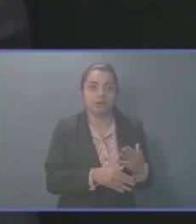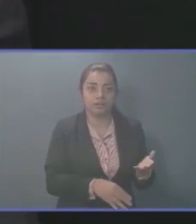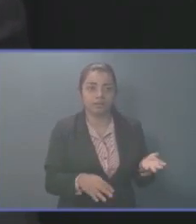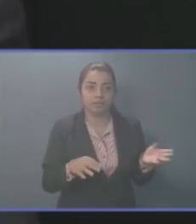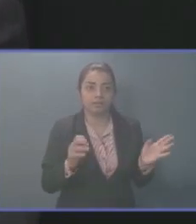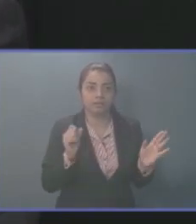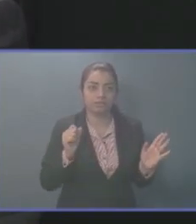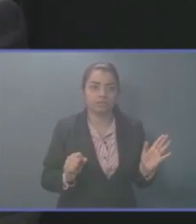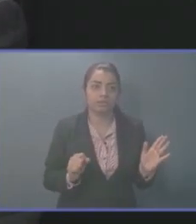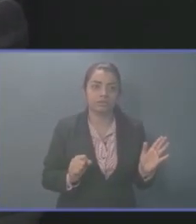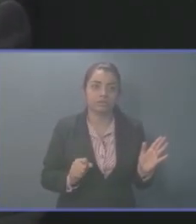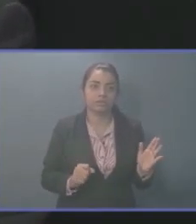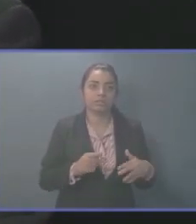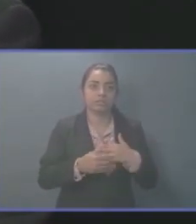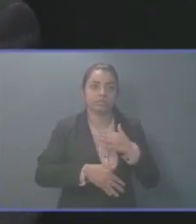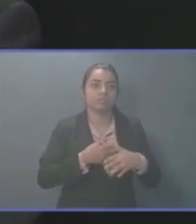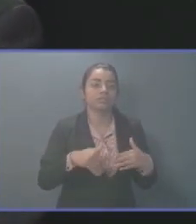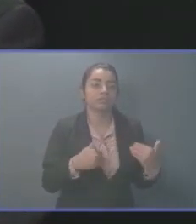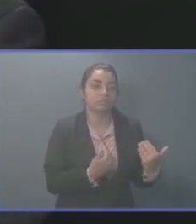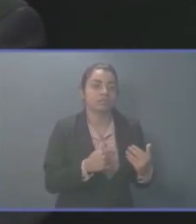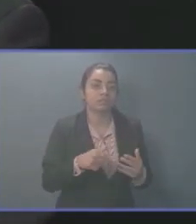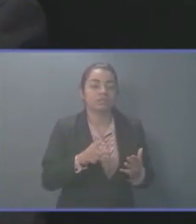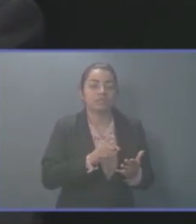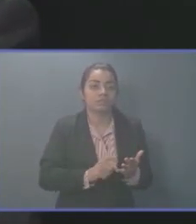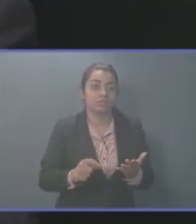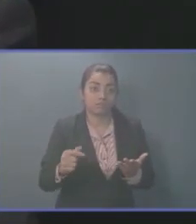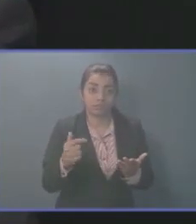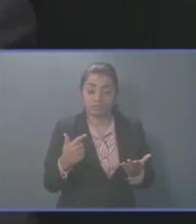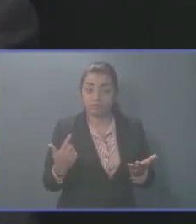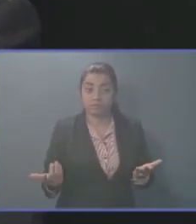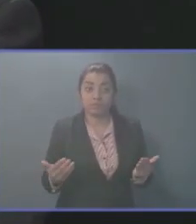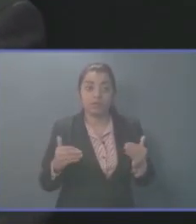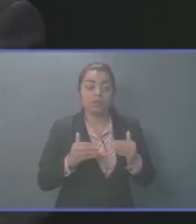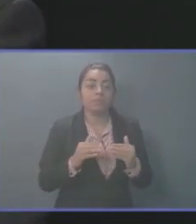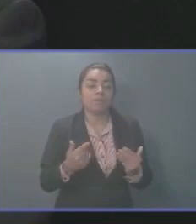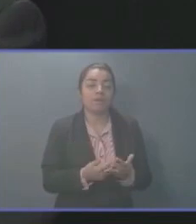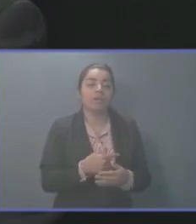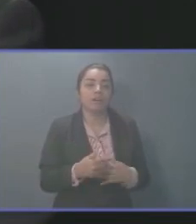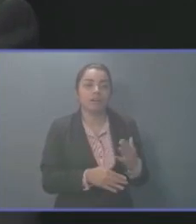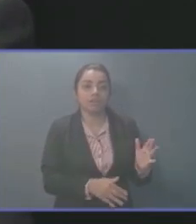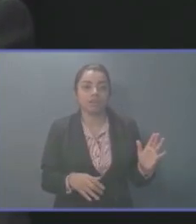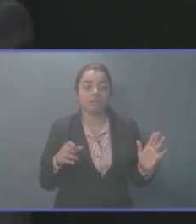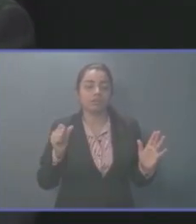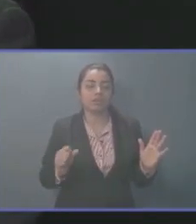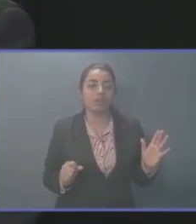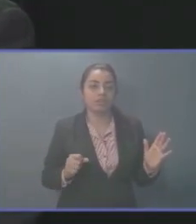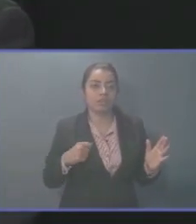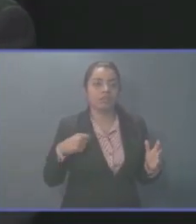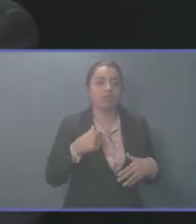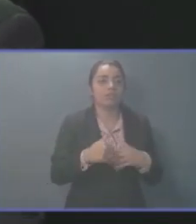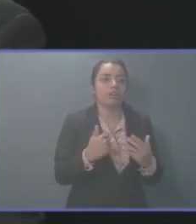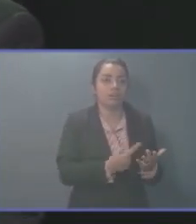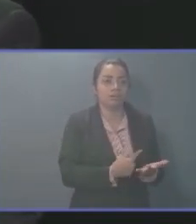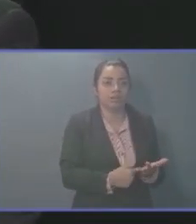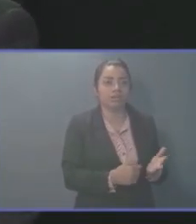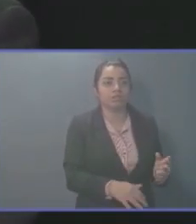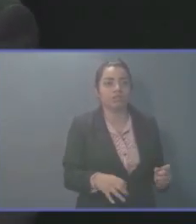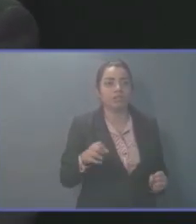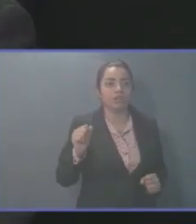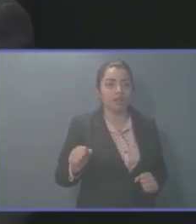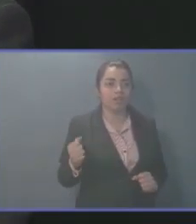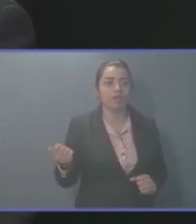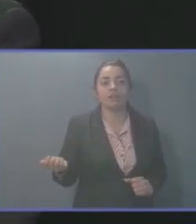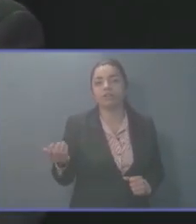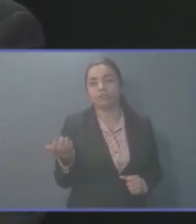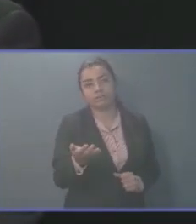tenido los hechos del fin de semana, y también, todo ronda en lo del préstamo, en la aprobación, en la ratificación